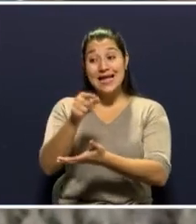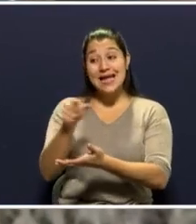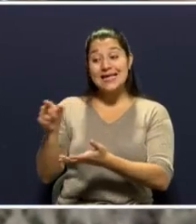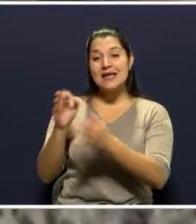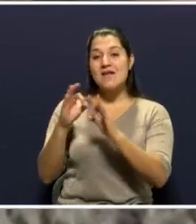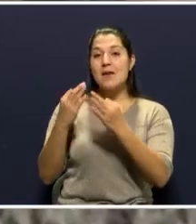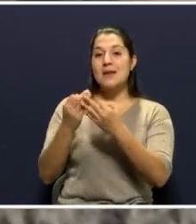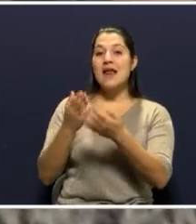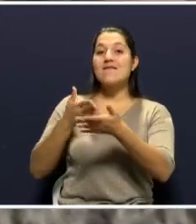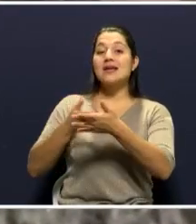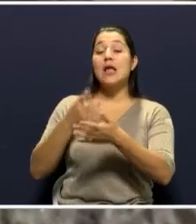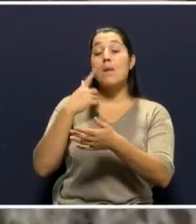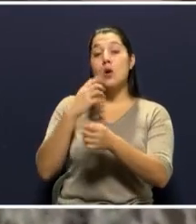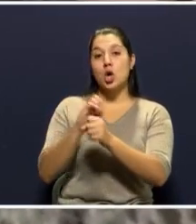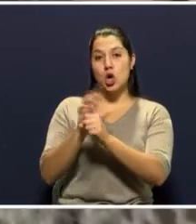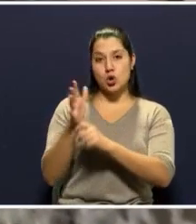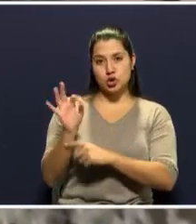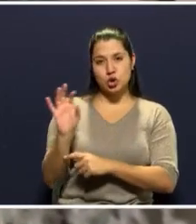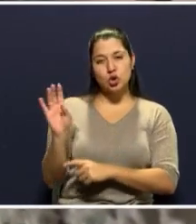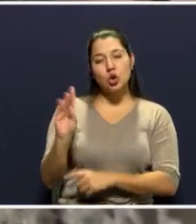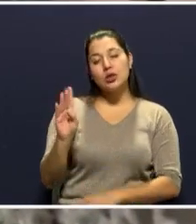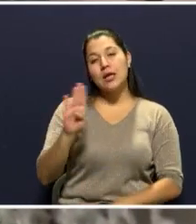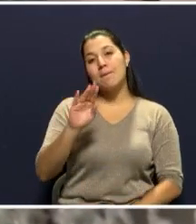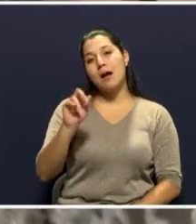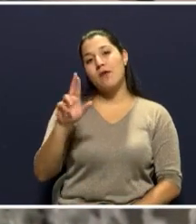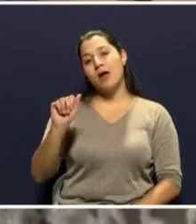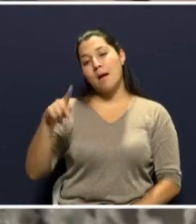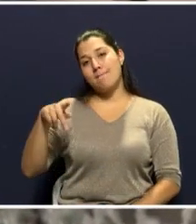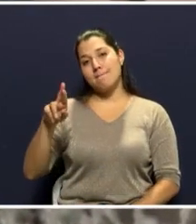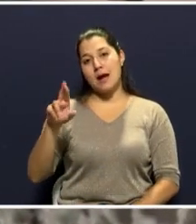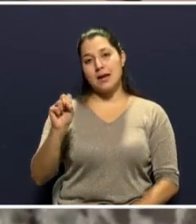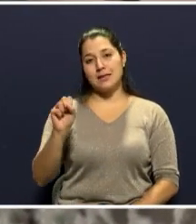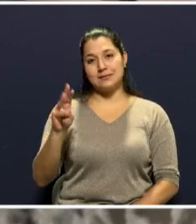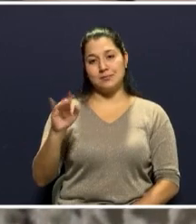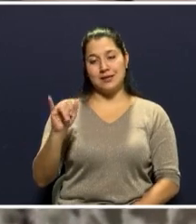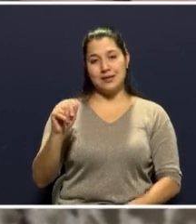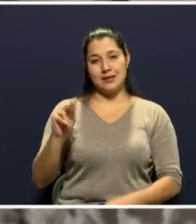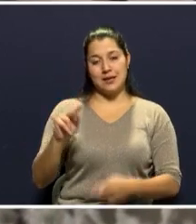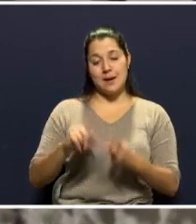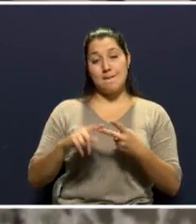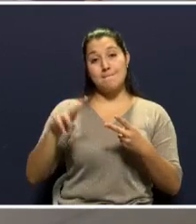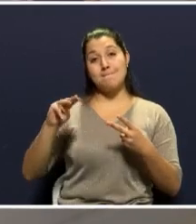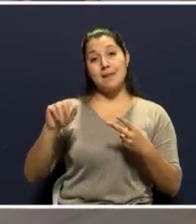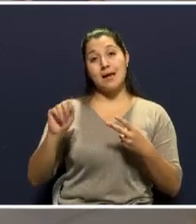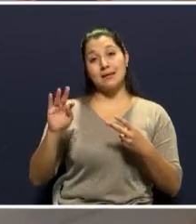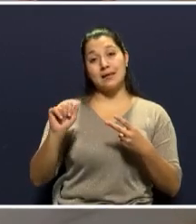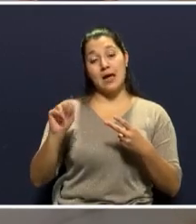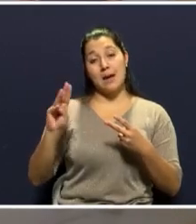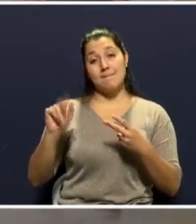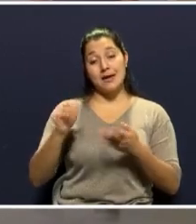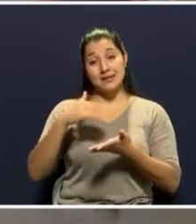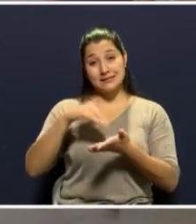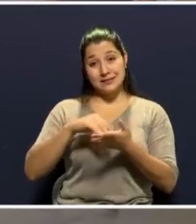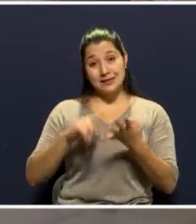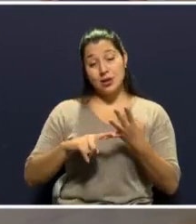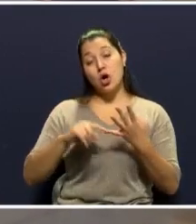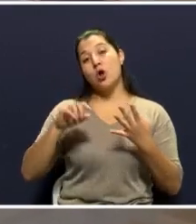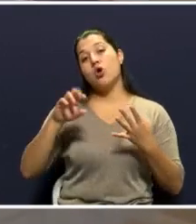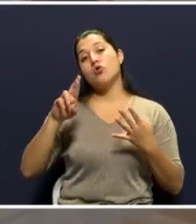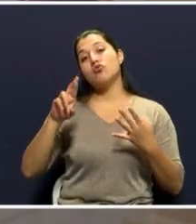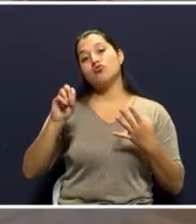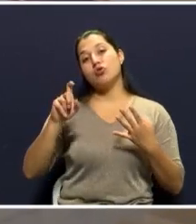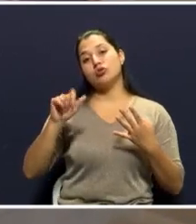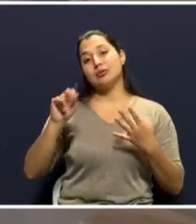los impactos del COVID-19 en Barra de Parismina, Matamá y Central, Barra del Colorado, Roxana, Guásimo, Río